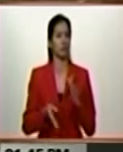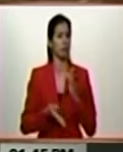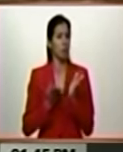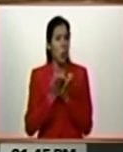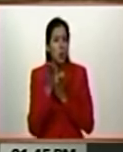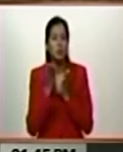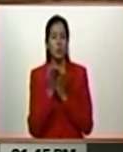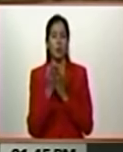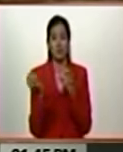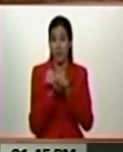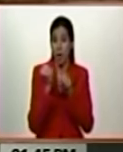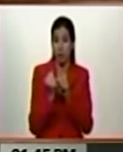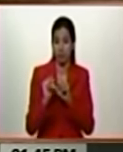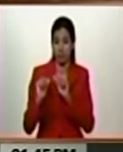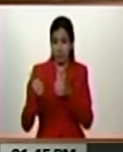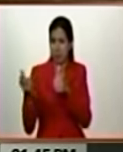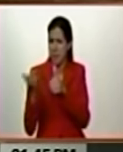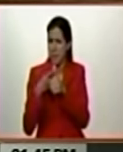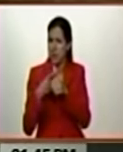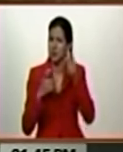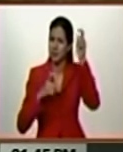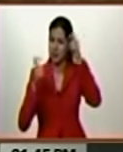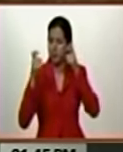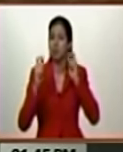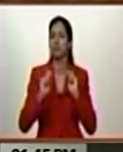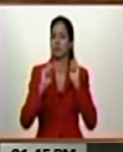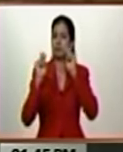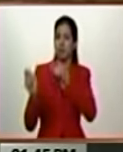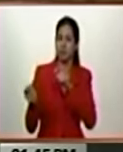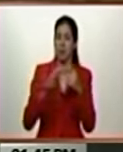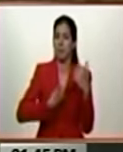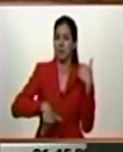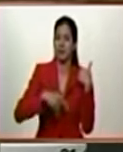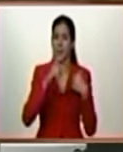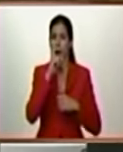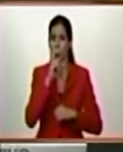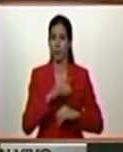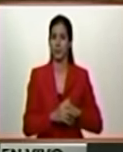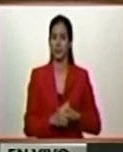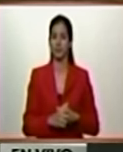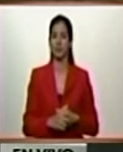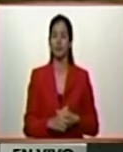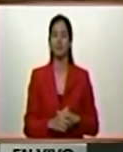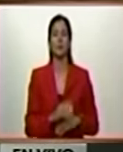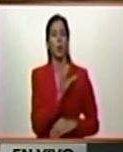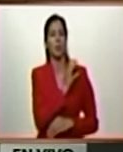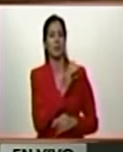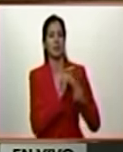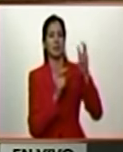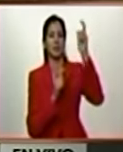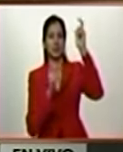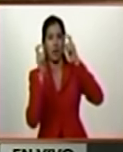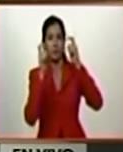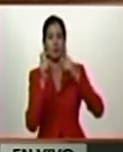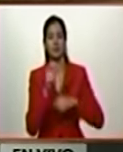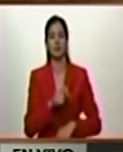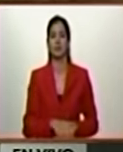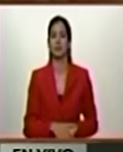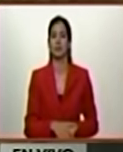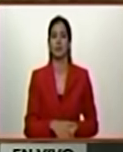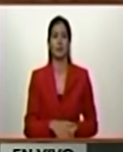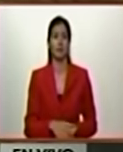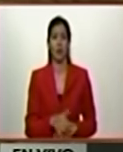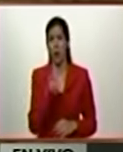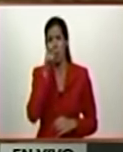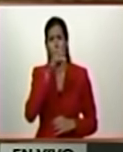el legado del comandante Chávez. El comandante Chávez, aquí el pueblo se desbordó,